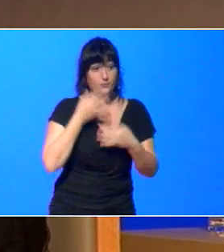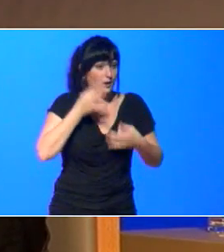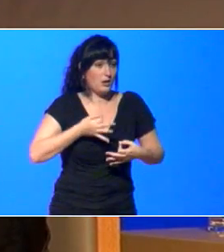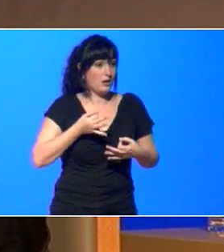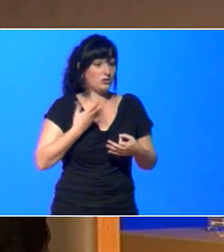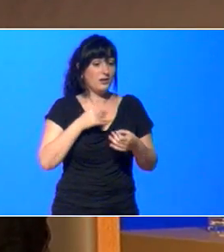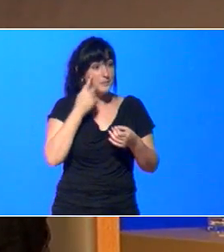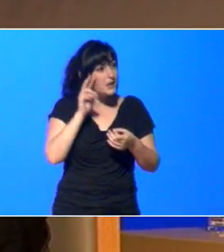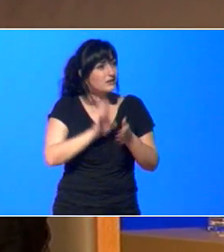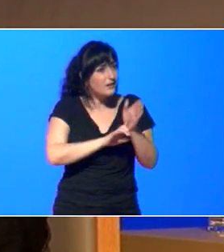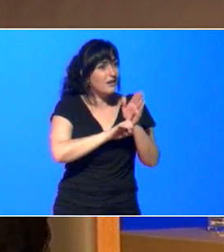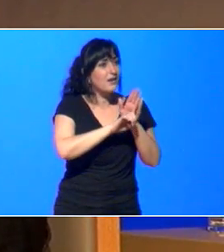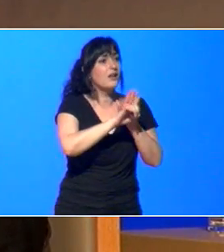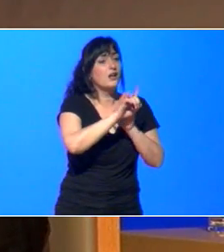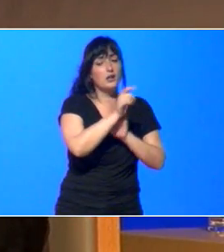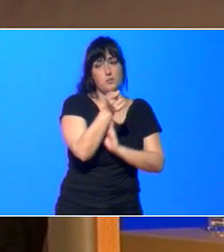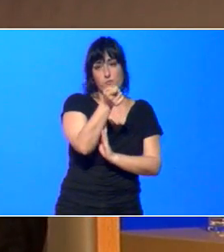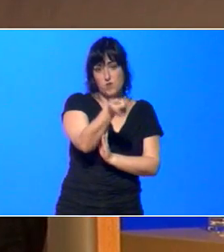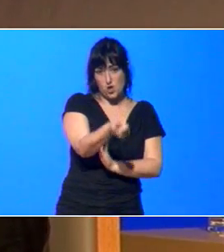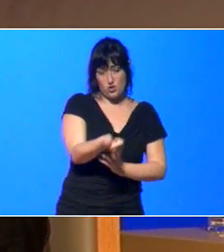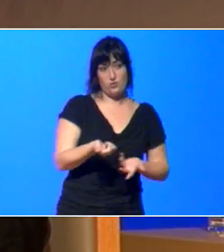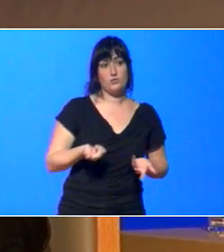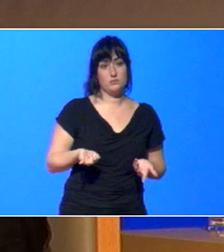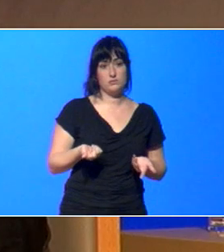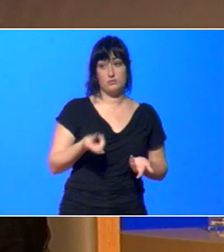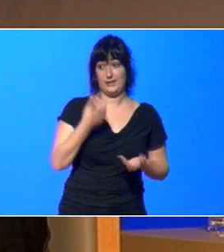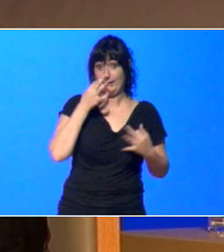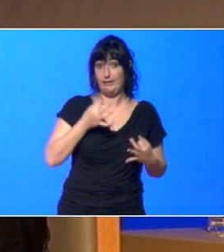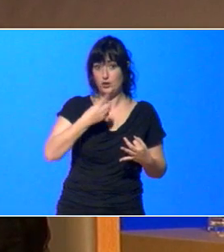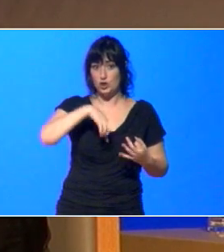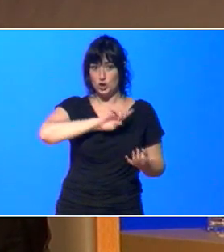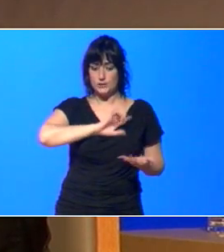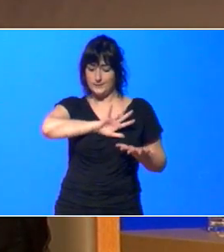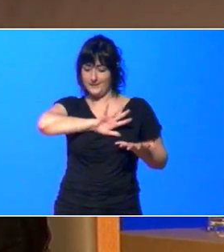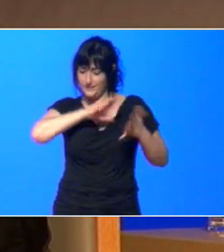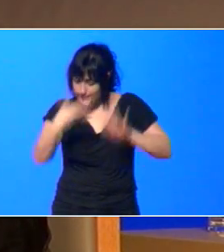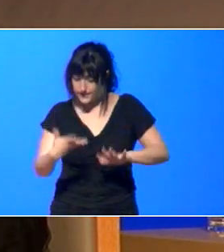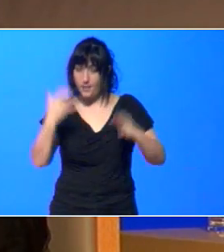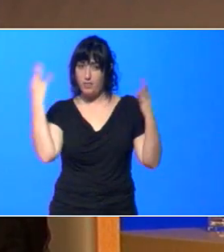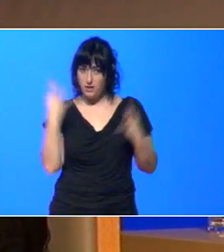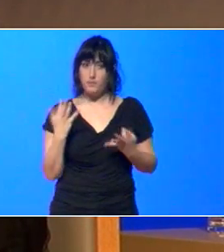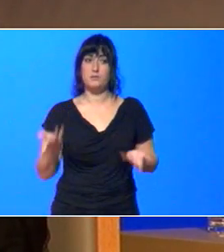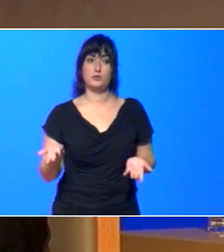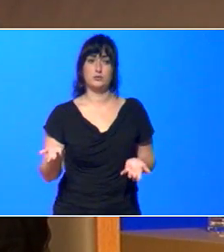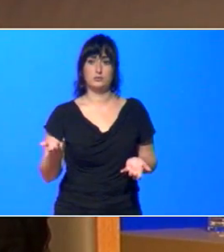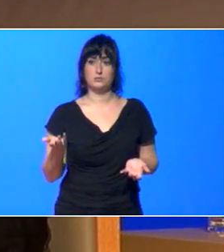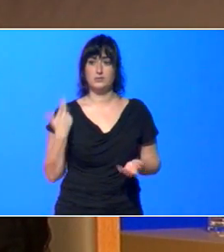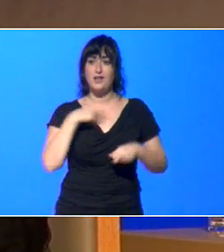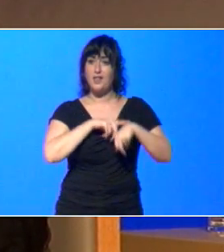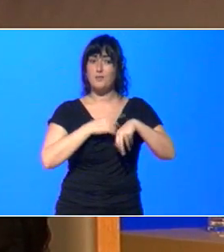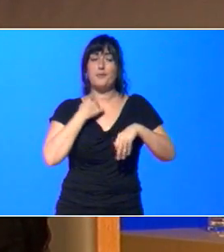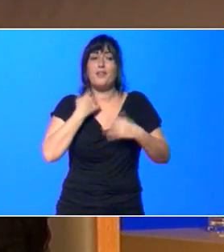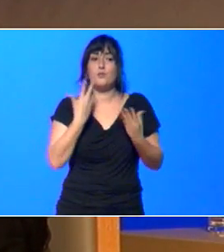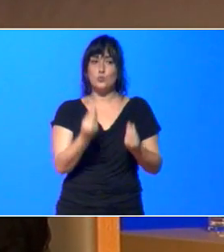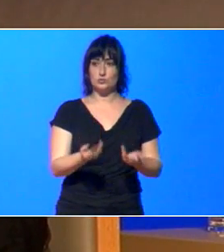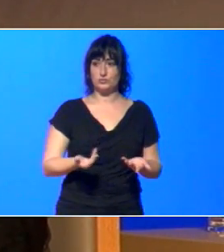pocos. O sea, debemos empezar a actuar ya. Si realmente estamos perdiendo mucho tiempo, si queremos que